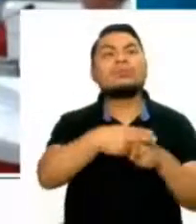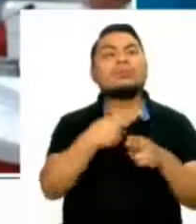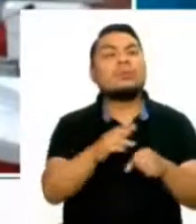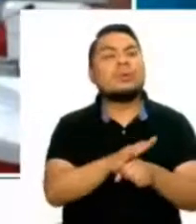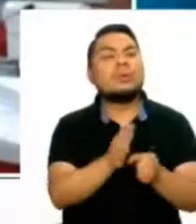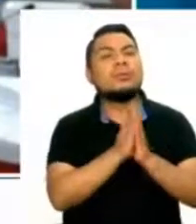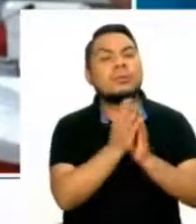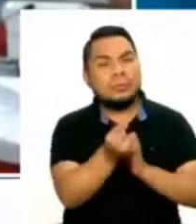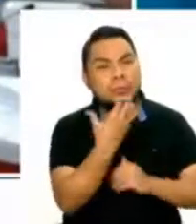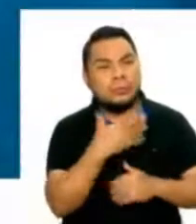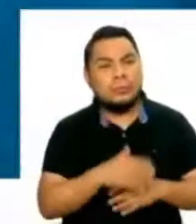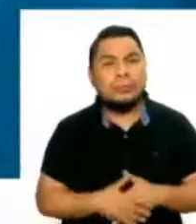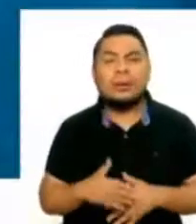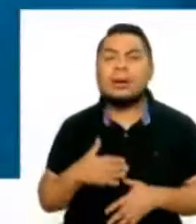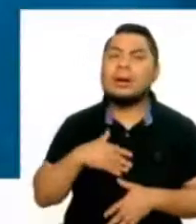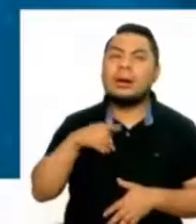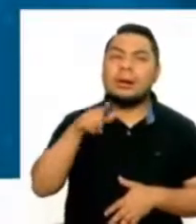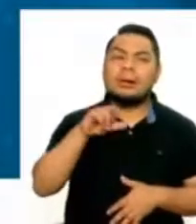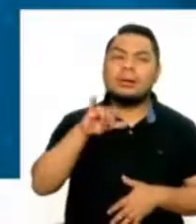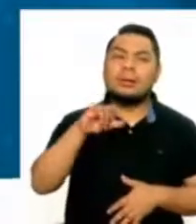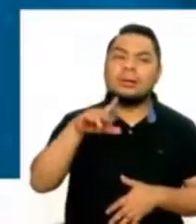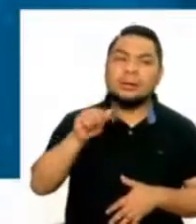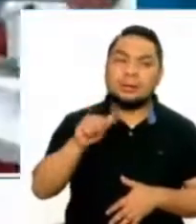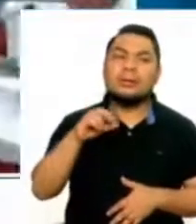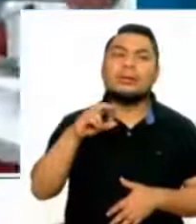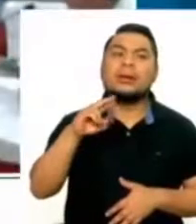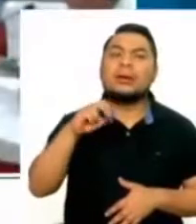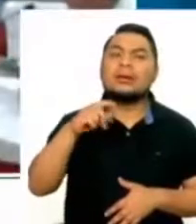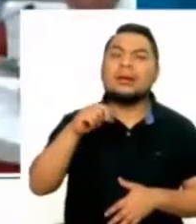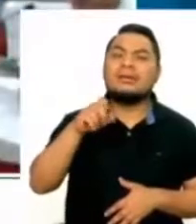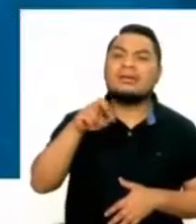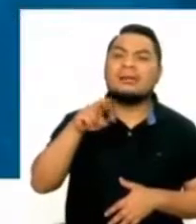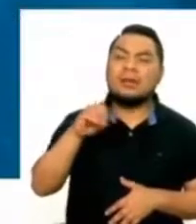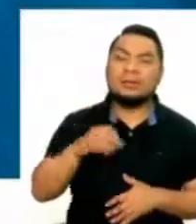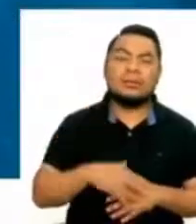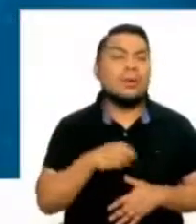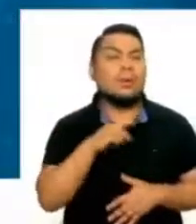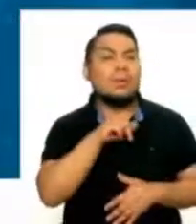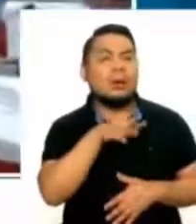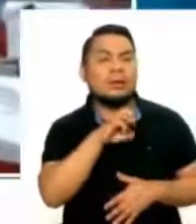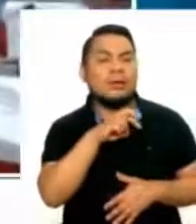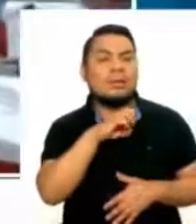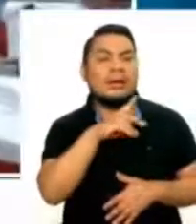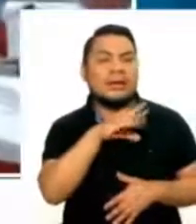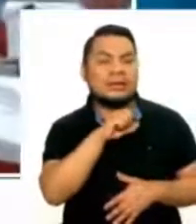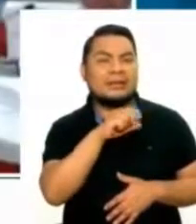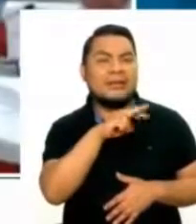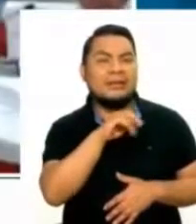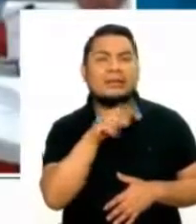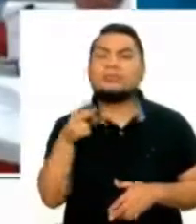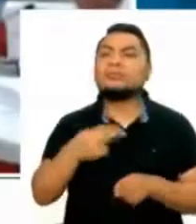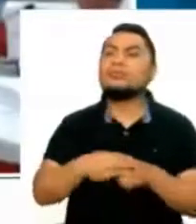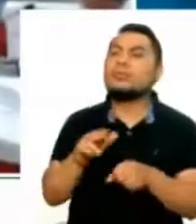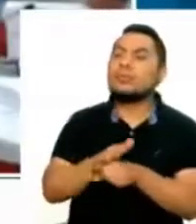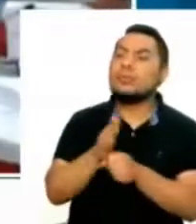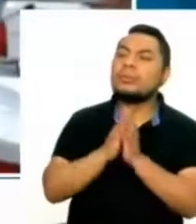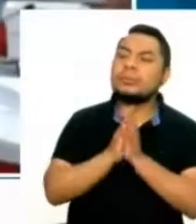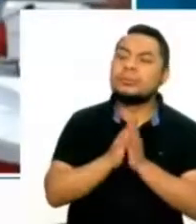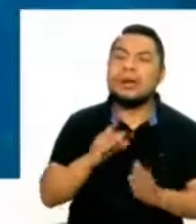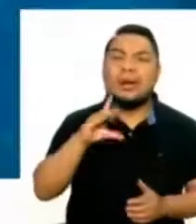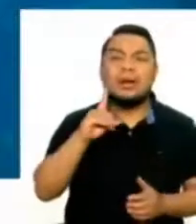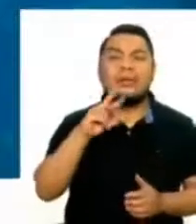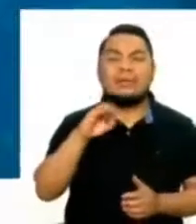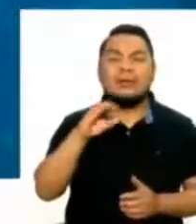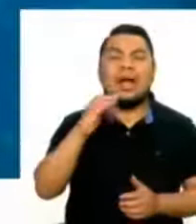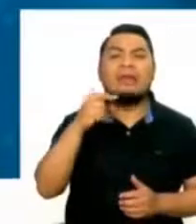favor. Lilia Úrsula Paredes Navarro. Walter Enrique Paredes Navarro. Su nombre completo, por favor.